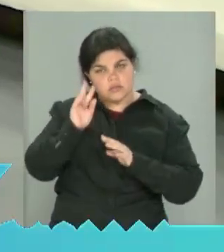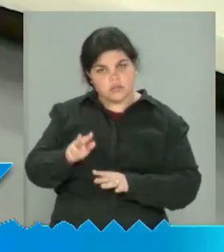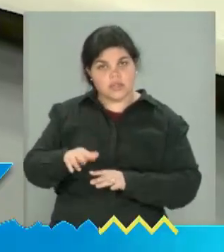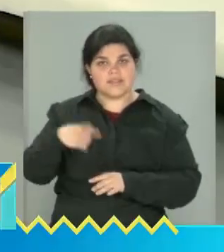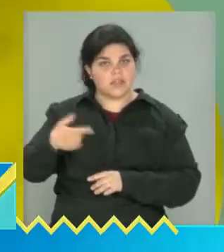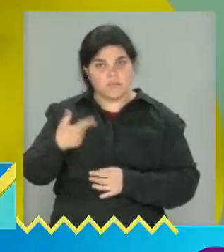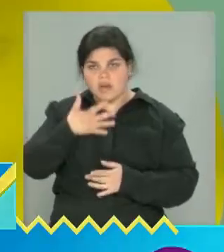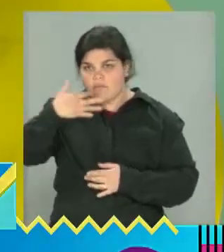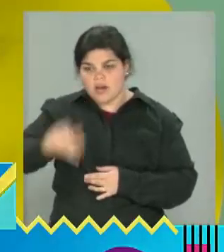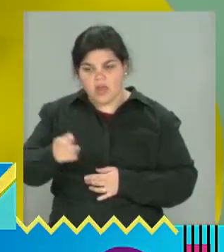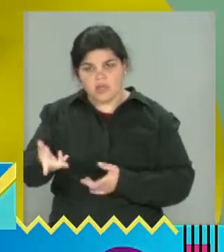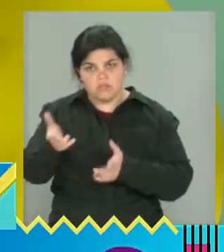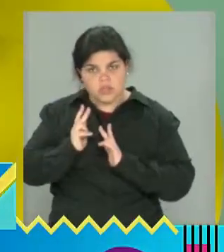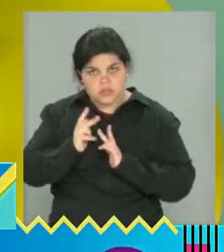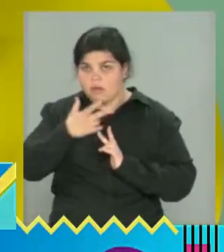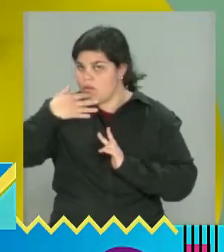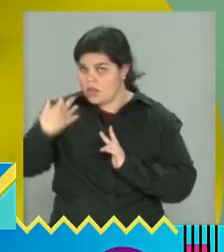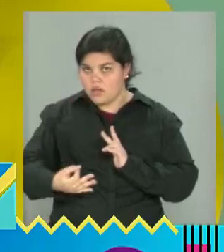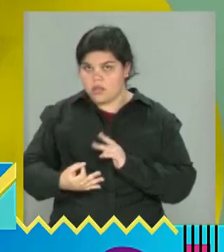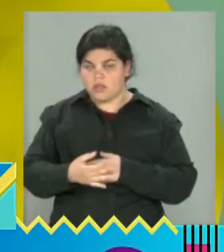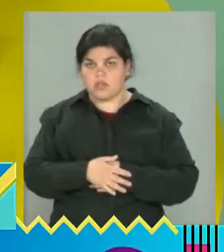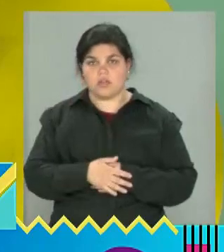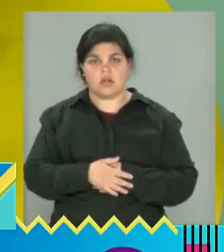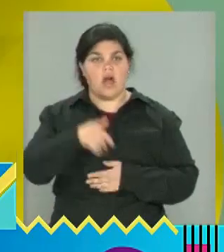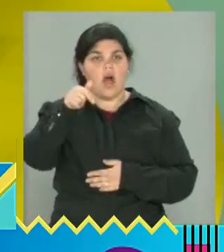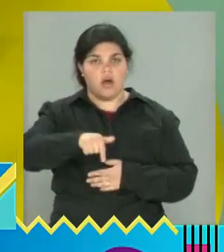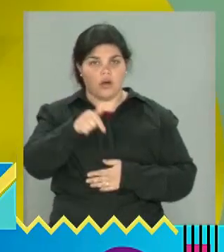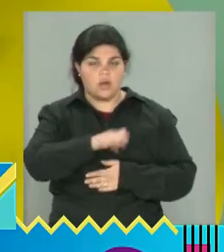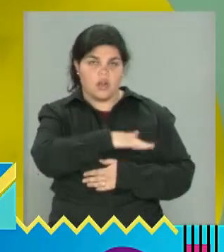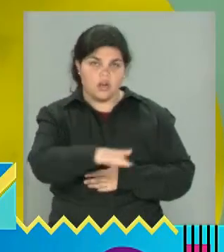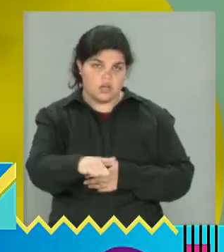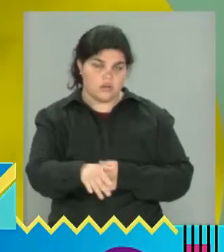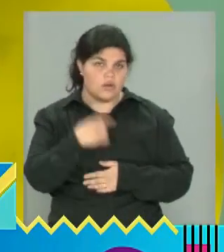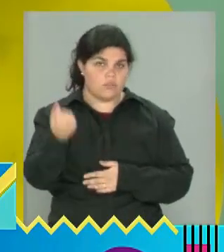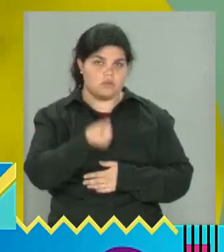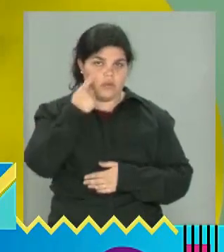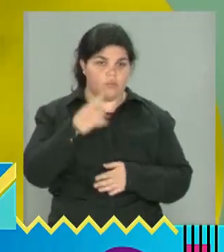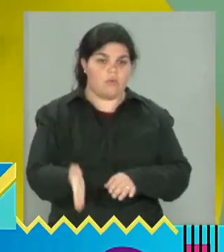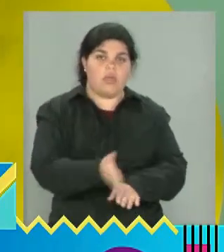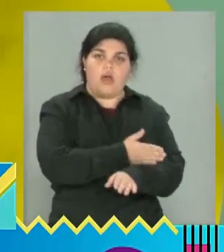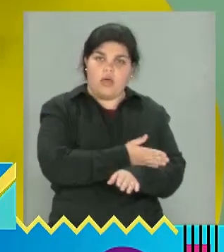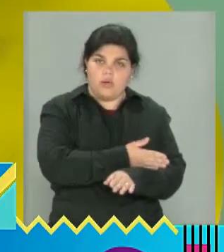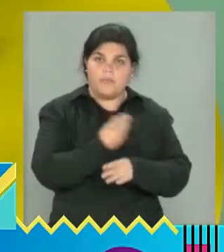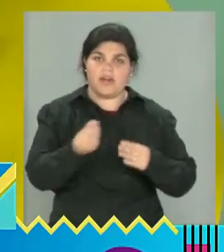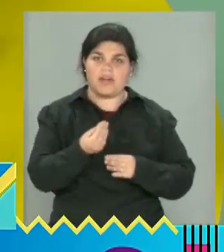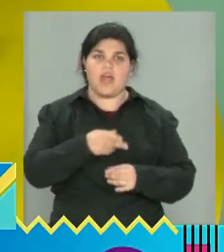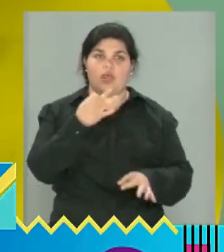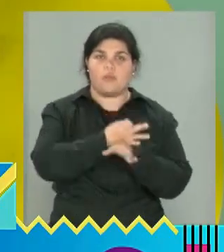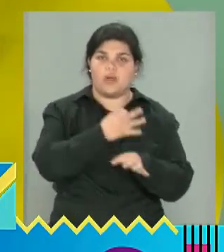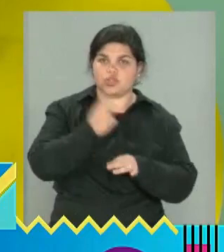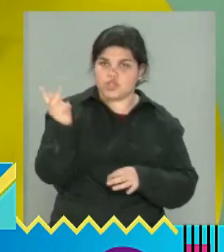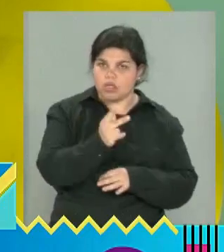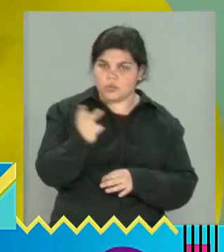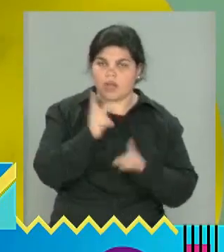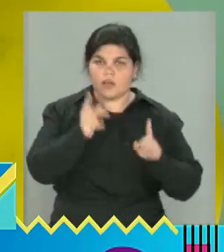certero. Eso es algo que, hoy a los chicos tenemos que trabajar desde la prevención para que ellos, desde la educación sexual, desde